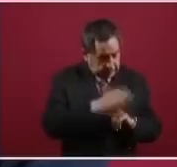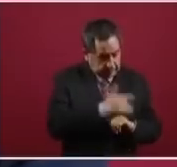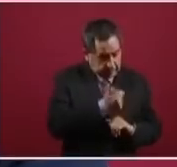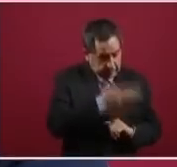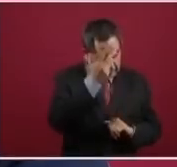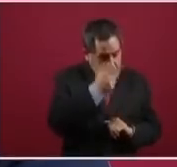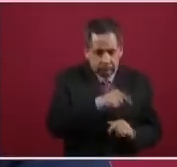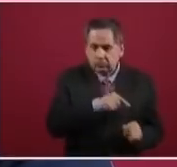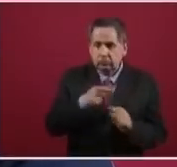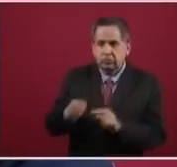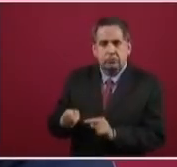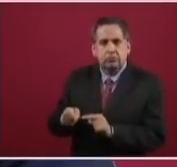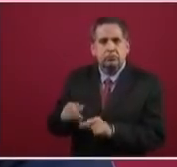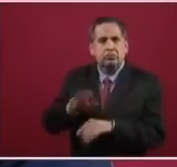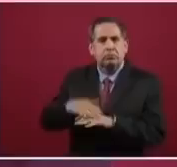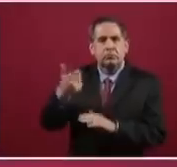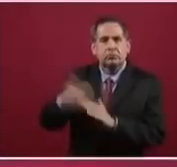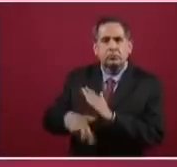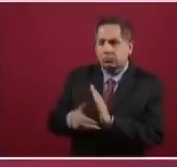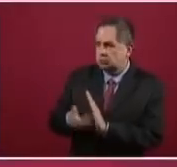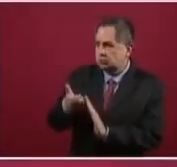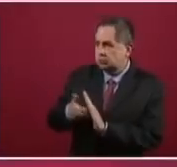menos extraerlo